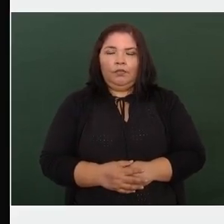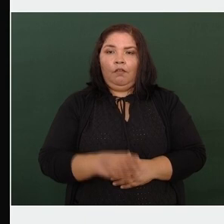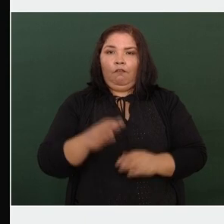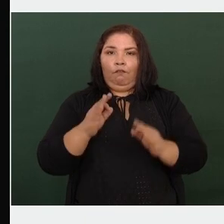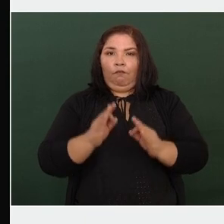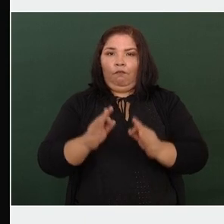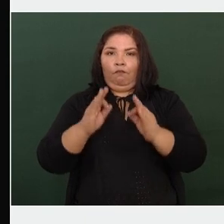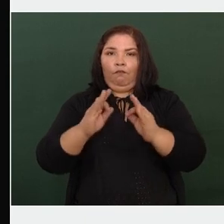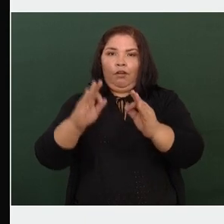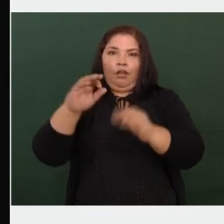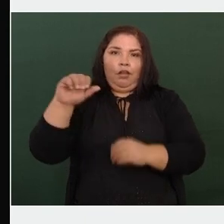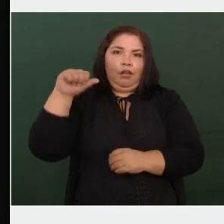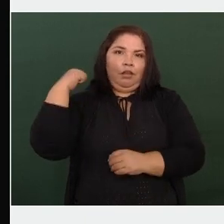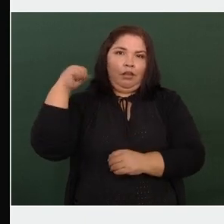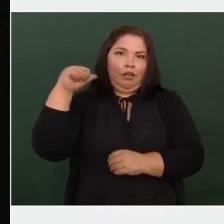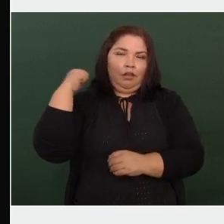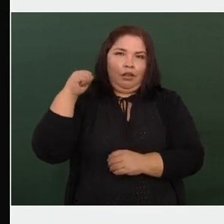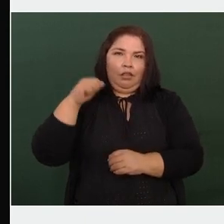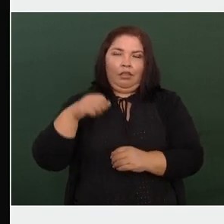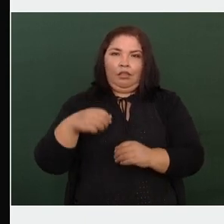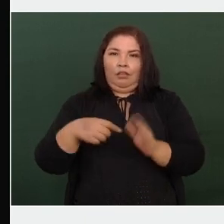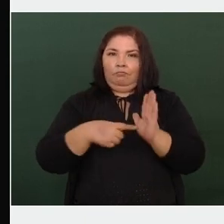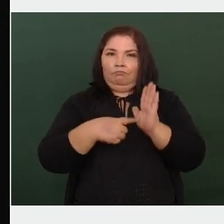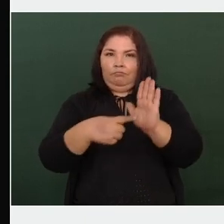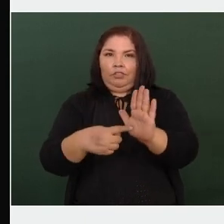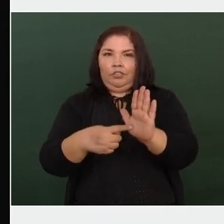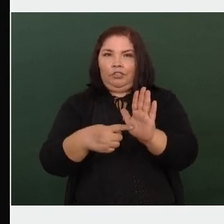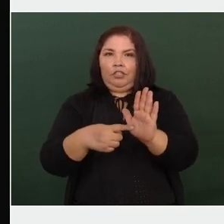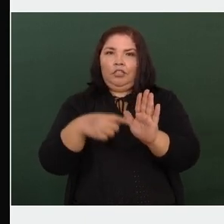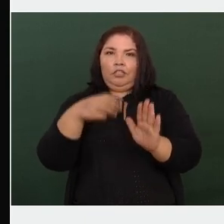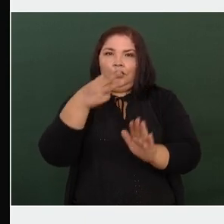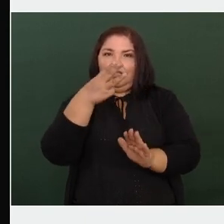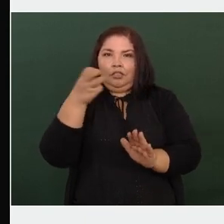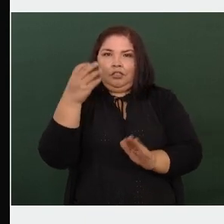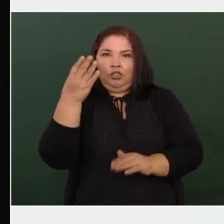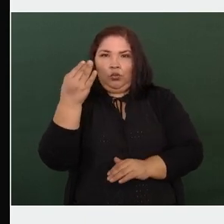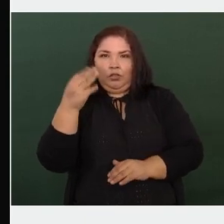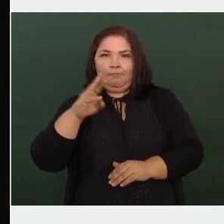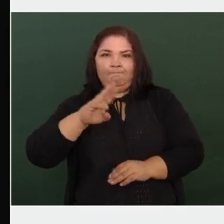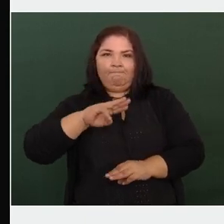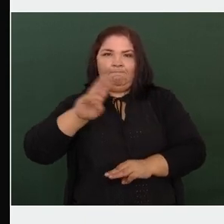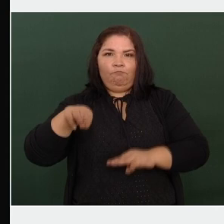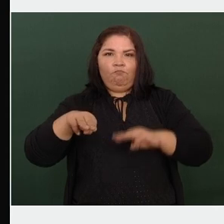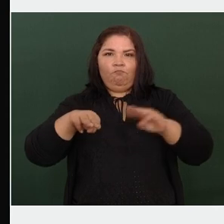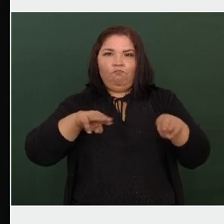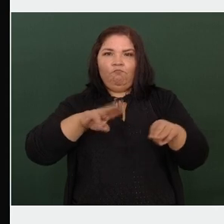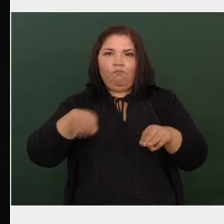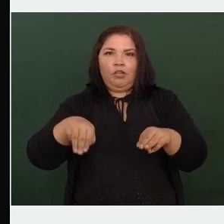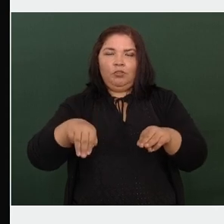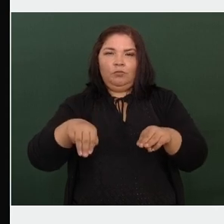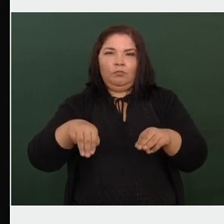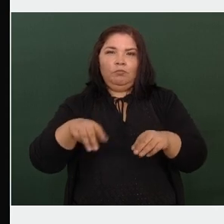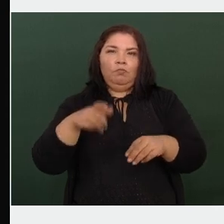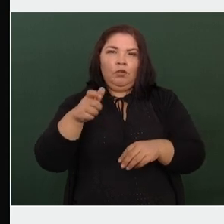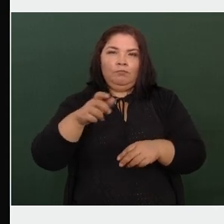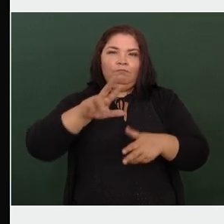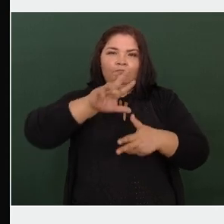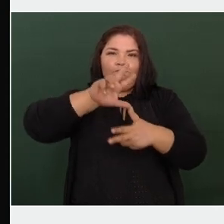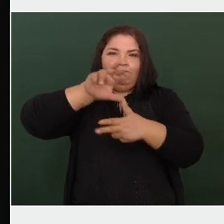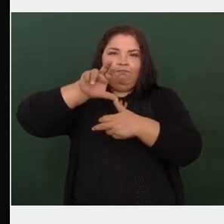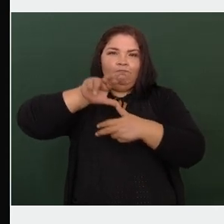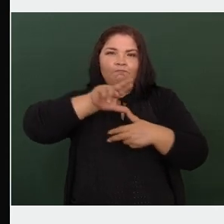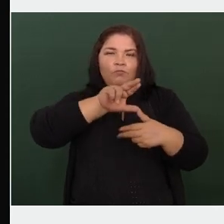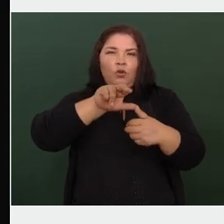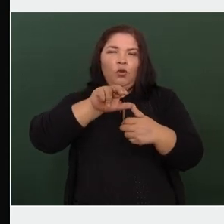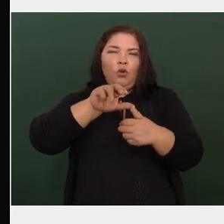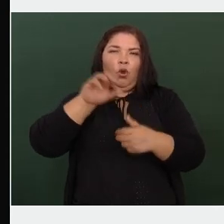Funerarias de Acapulco reportan al menos 350 muertos por el huracán